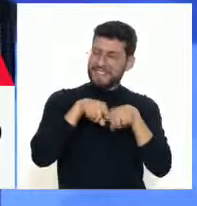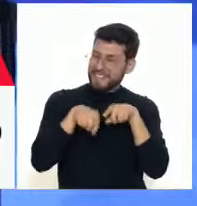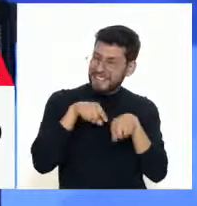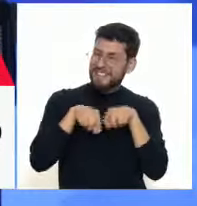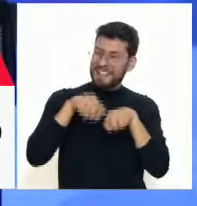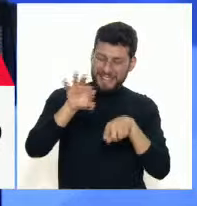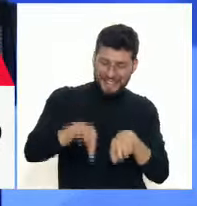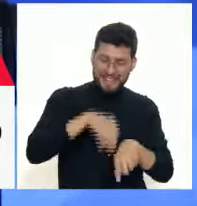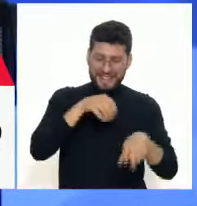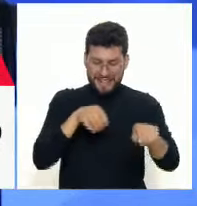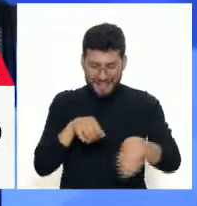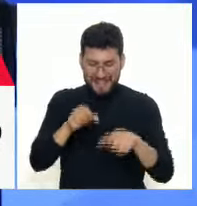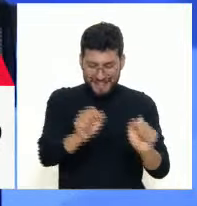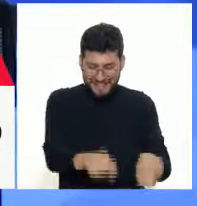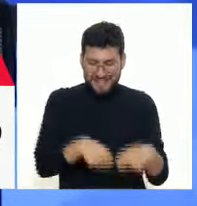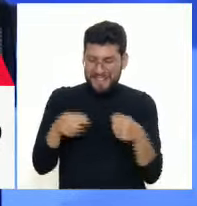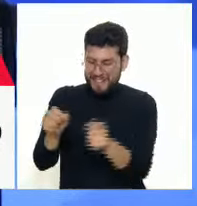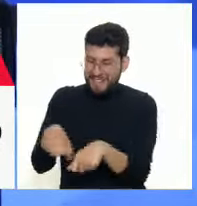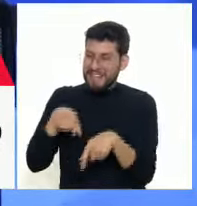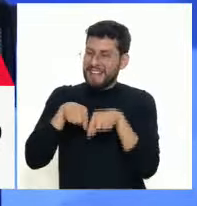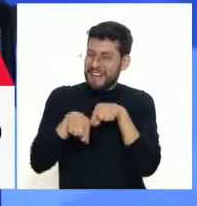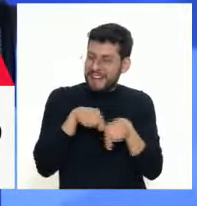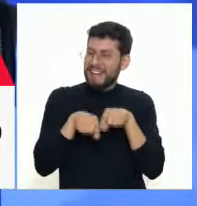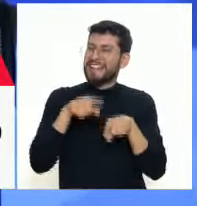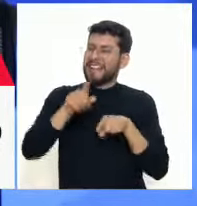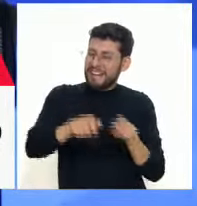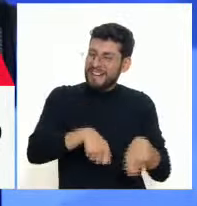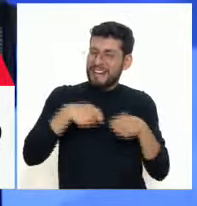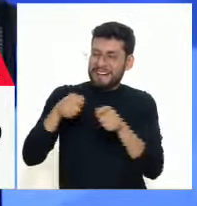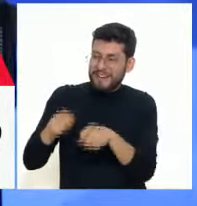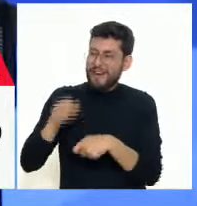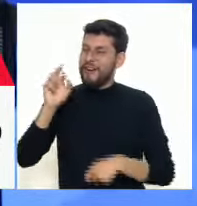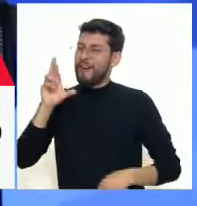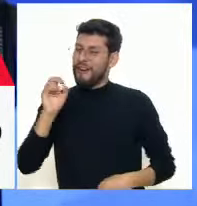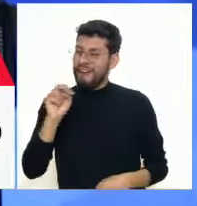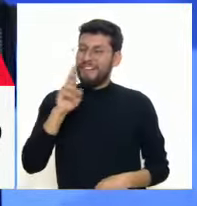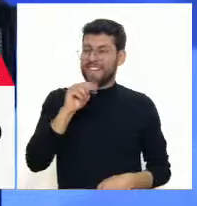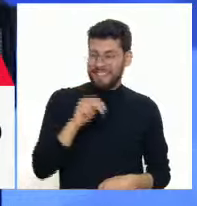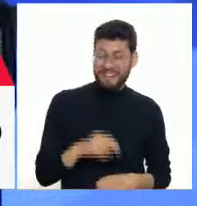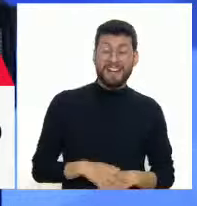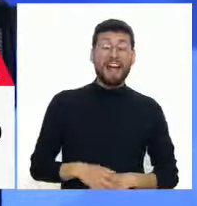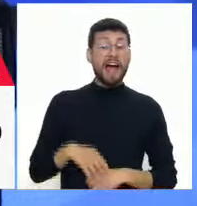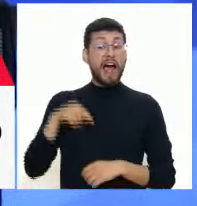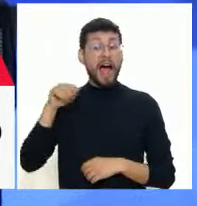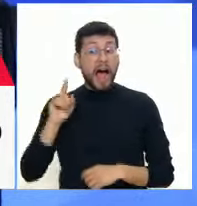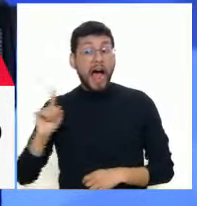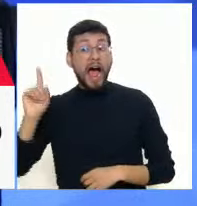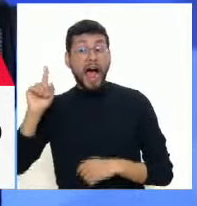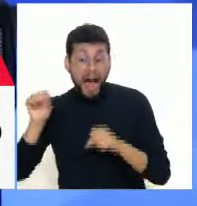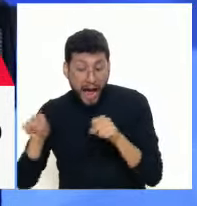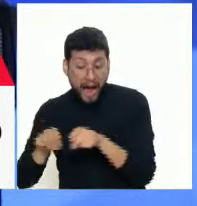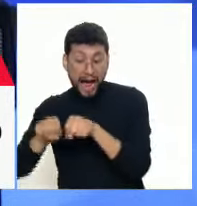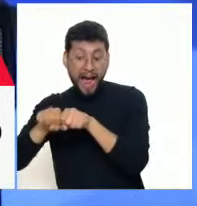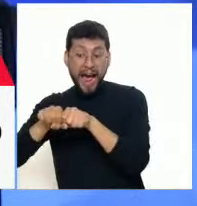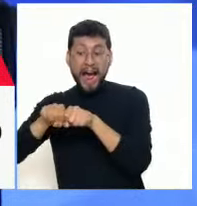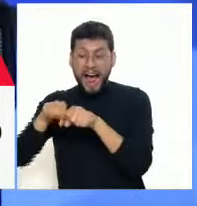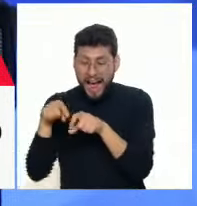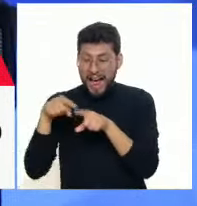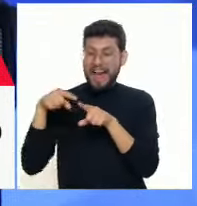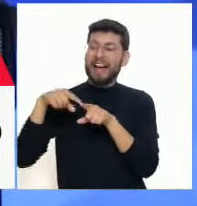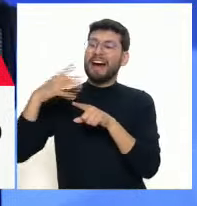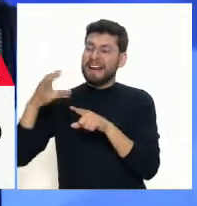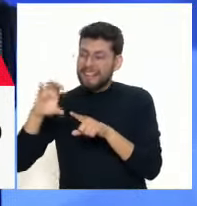Ronron, tejiendo la media media Ronron, y el zapatito